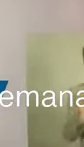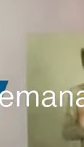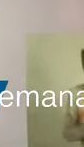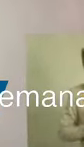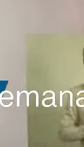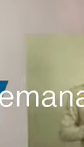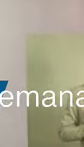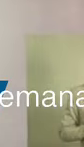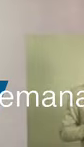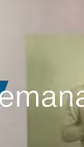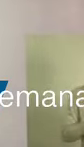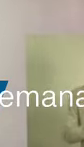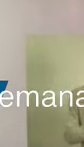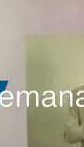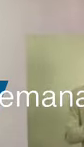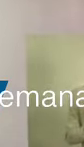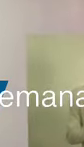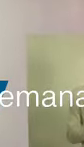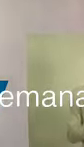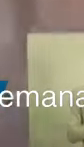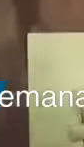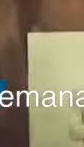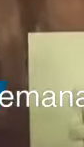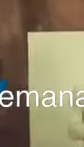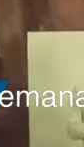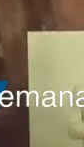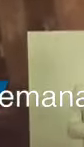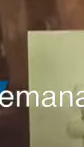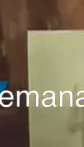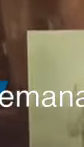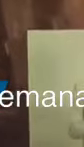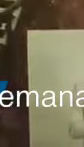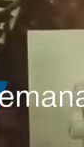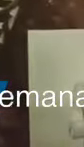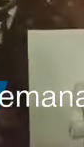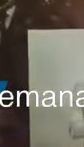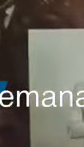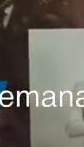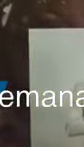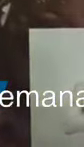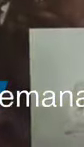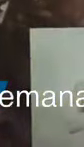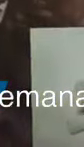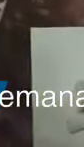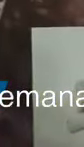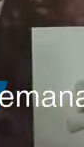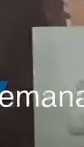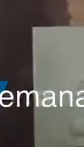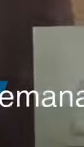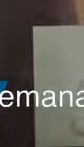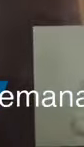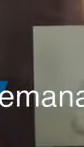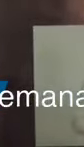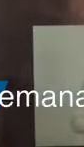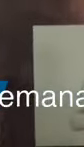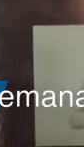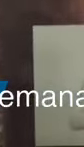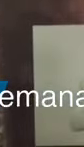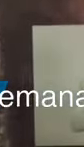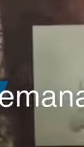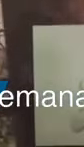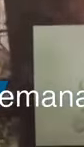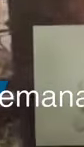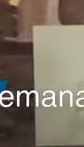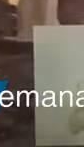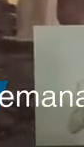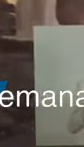ahorita todavía estamos en una condición que nos permite que hasta las 7 de la noche. Pero vamos a llegar al momento en que